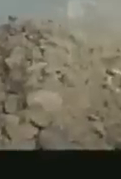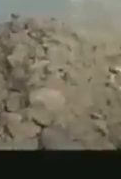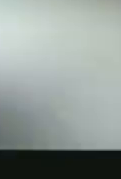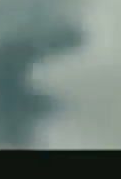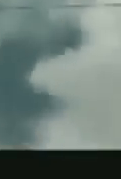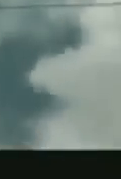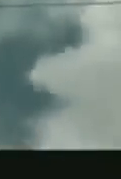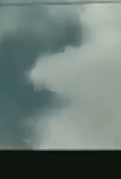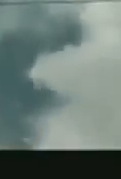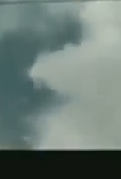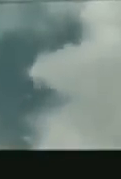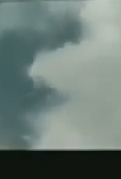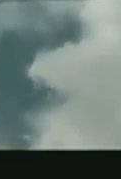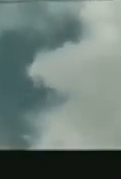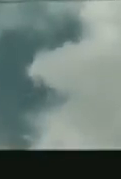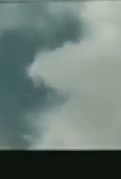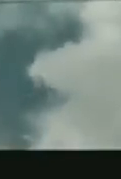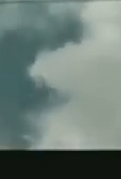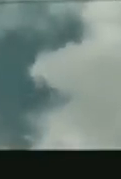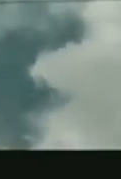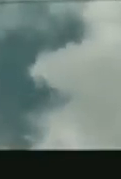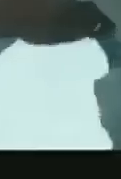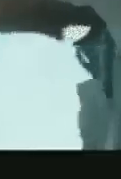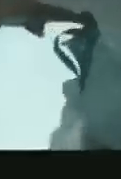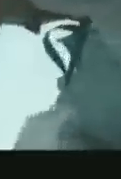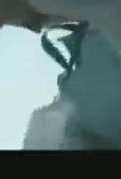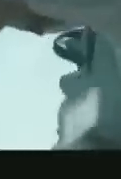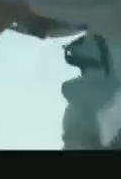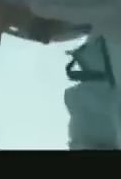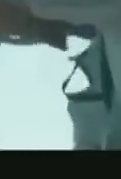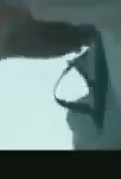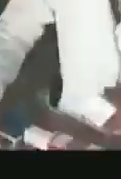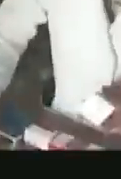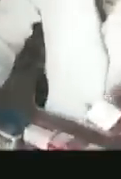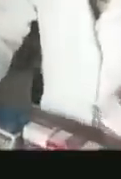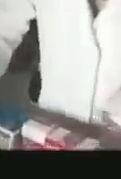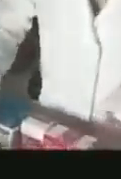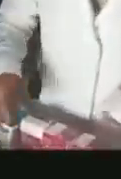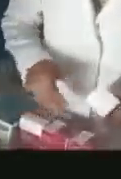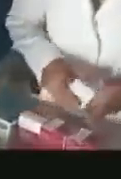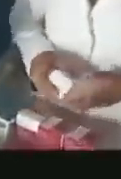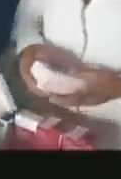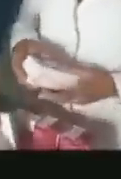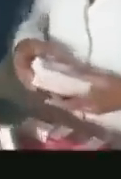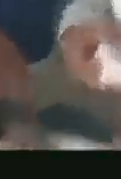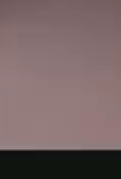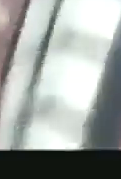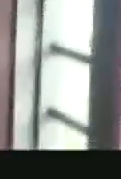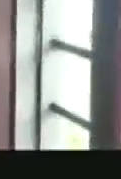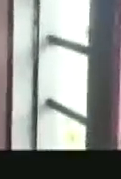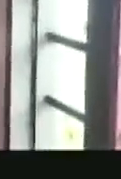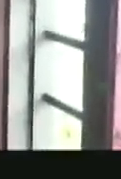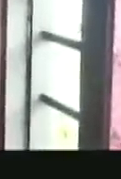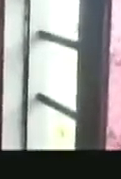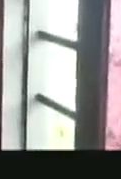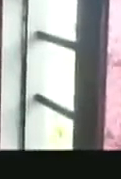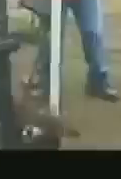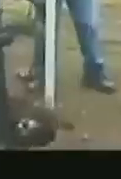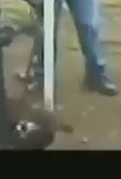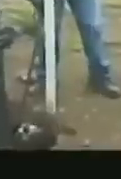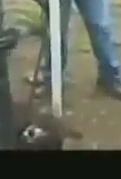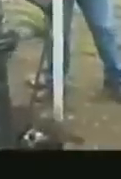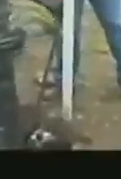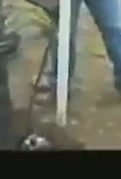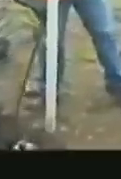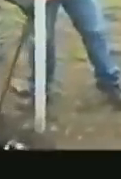pie. Anteriormente era un oficio, una carta, llevarlo a una institución, esperar la respuesta, el escrito. Y el 1x10 es el método,